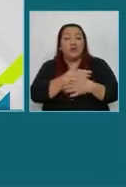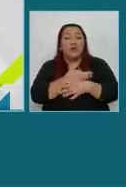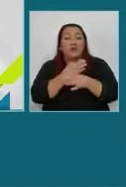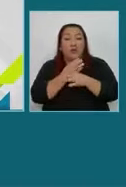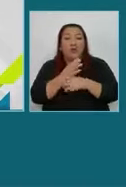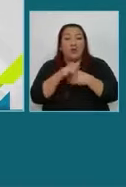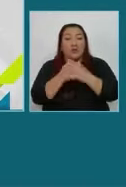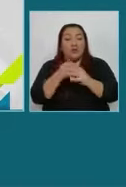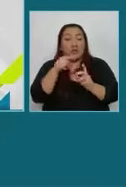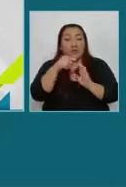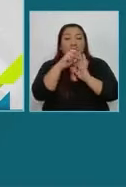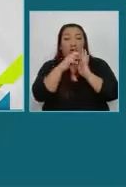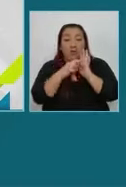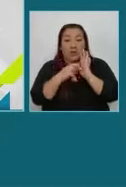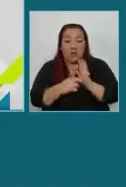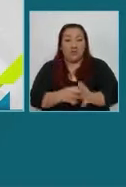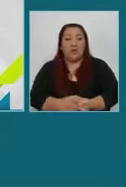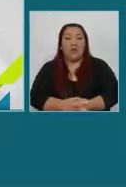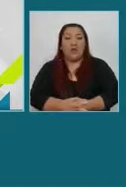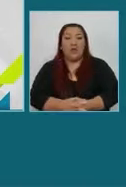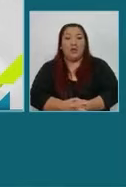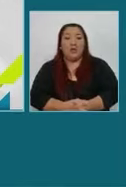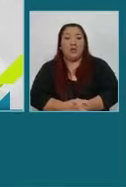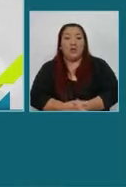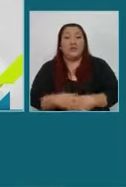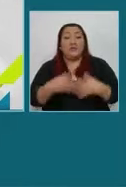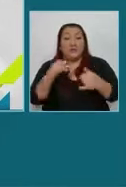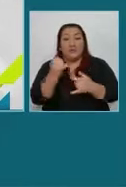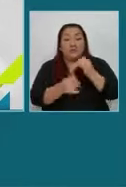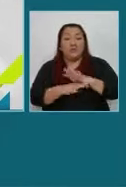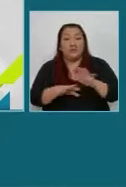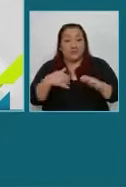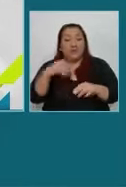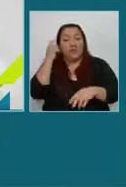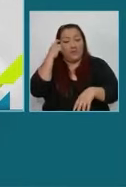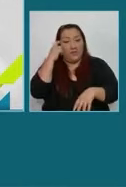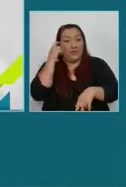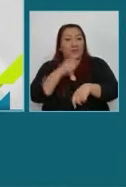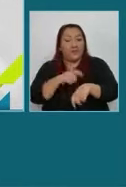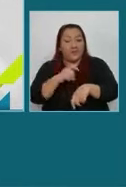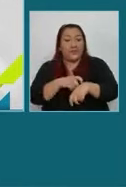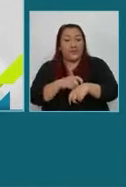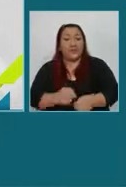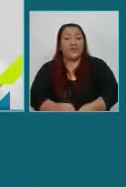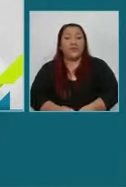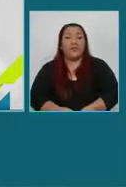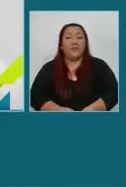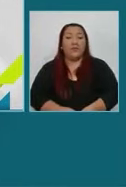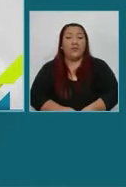los objetivos del programa. Además, y ya para ir terminando, porque sé que el tiempo es escaso,